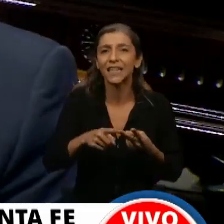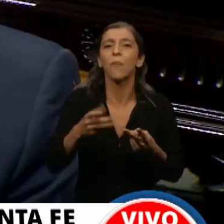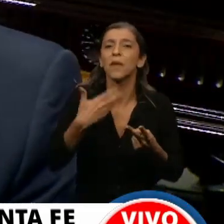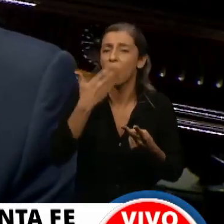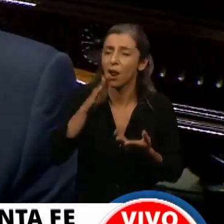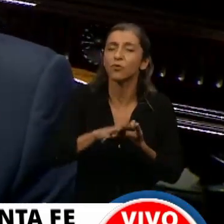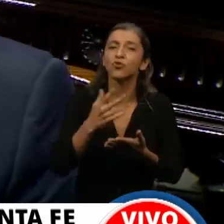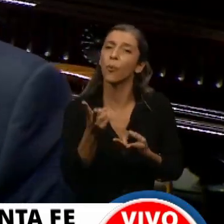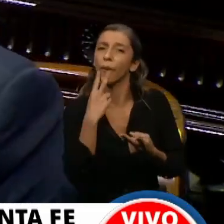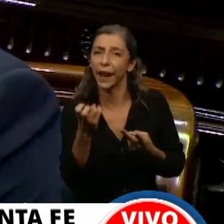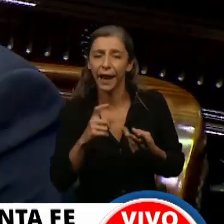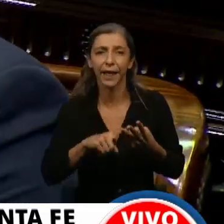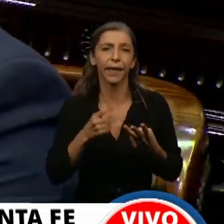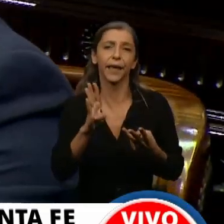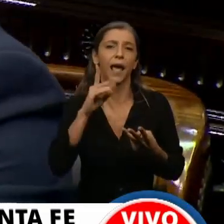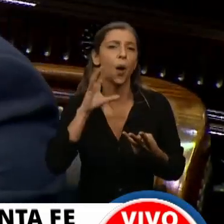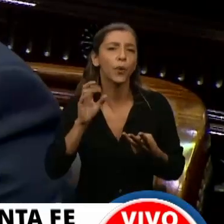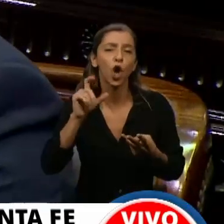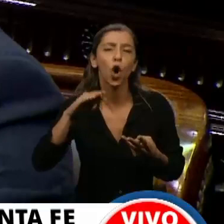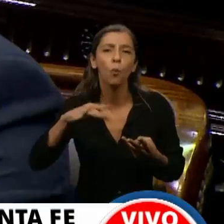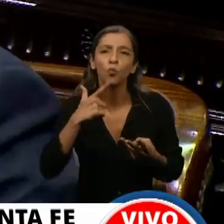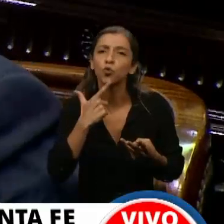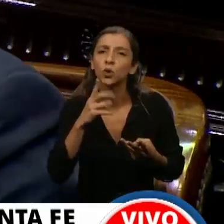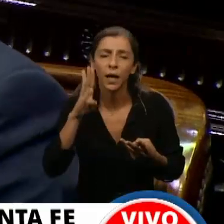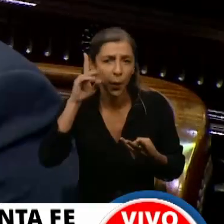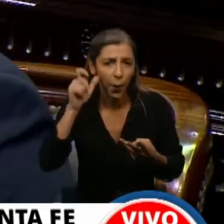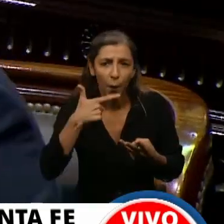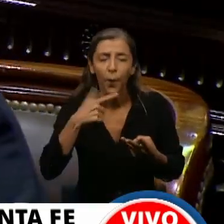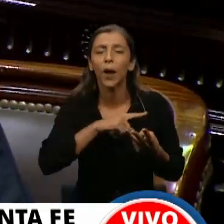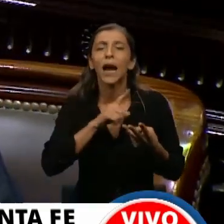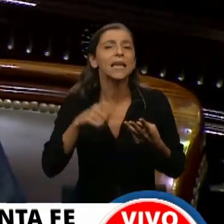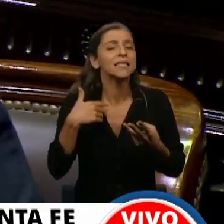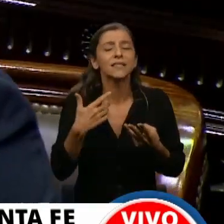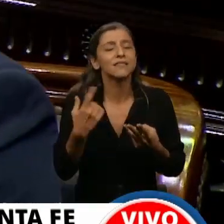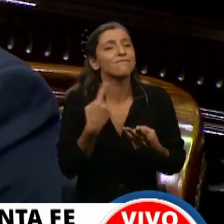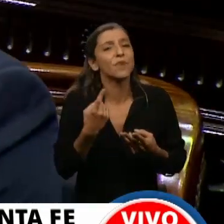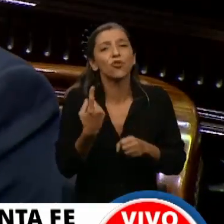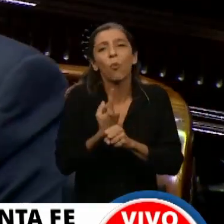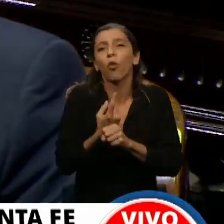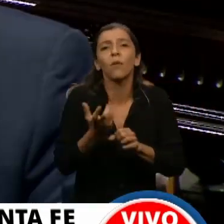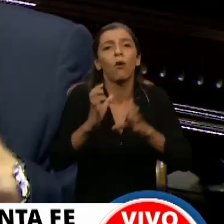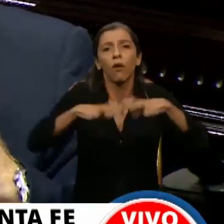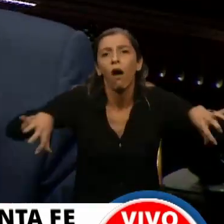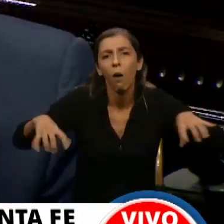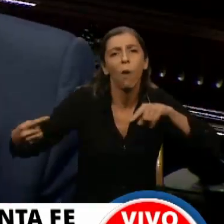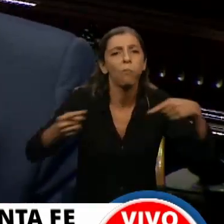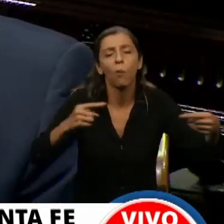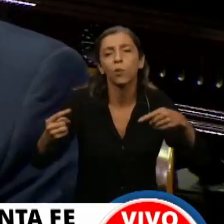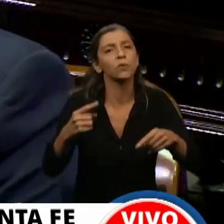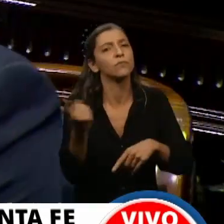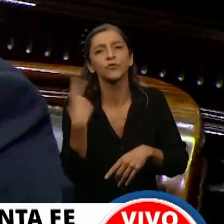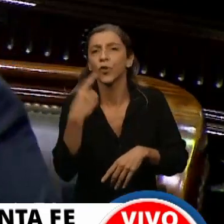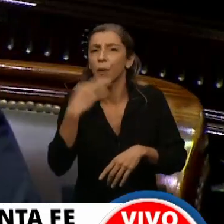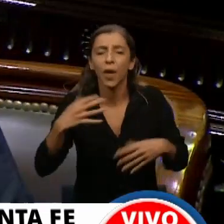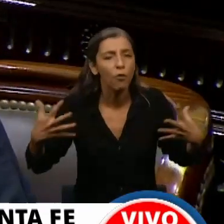energética, los biocombustibles, donde no podemos caer en ninguna grieta en ese sentido. La decisión de avanzar en la